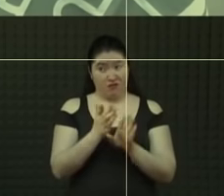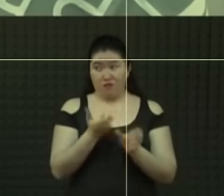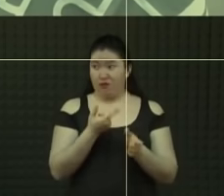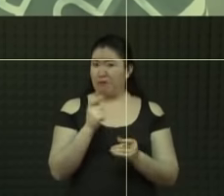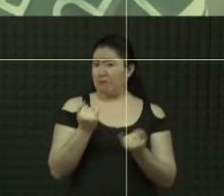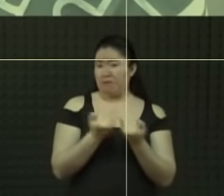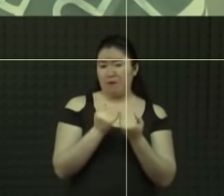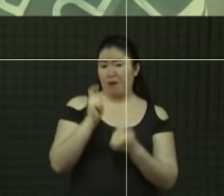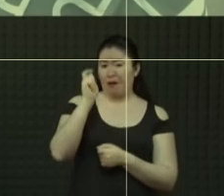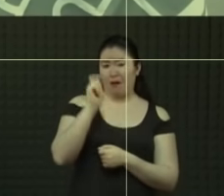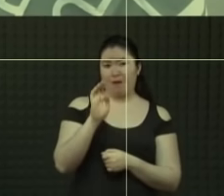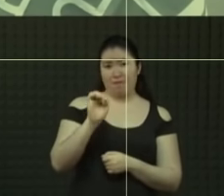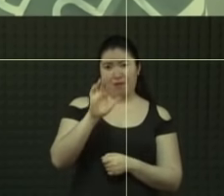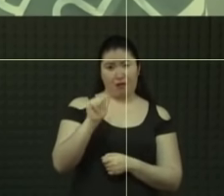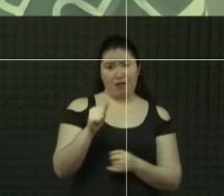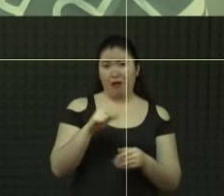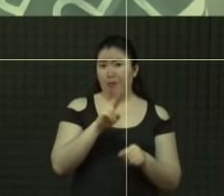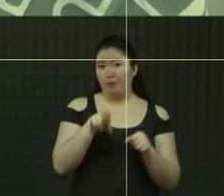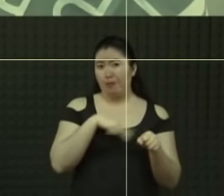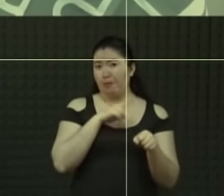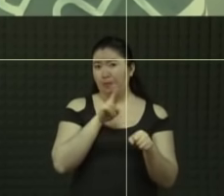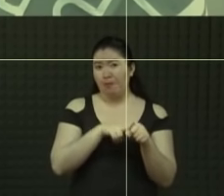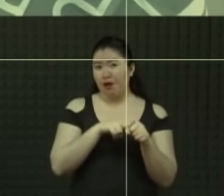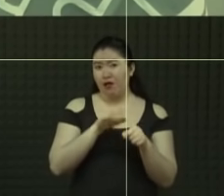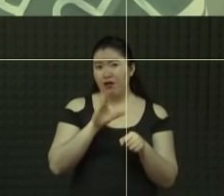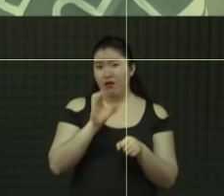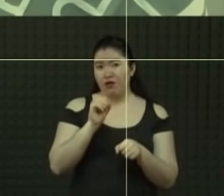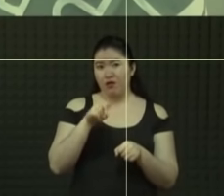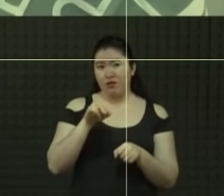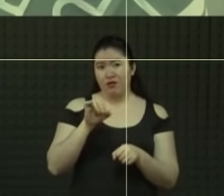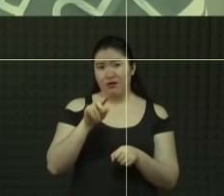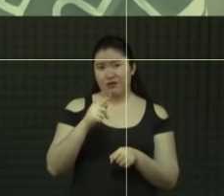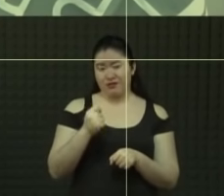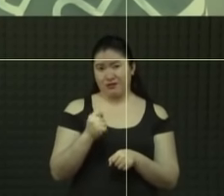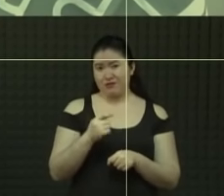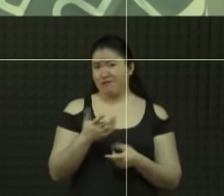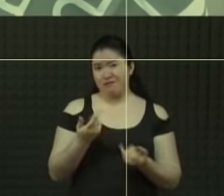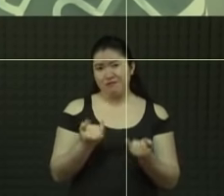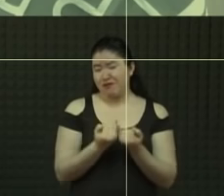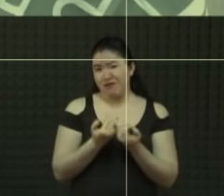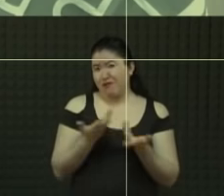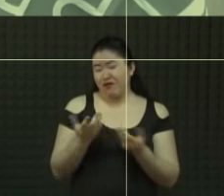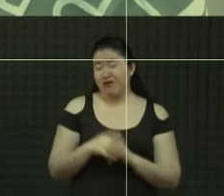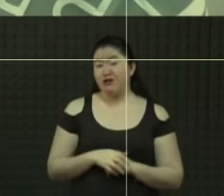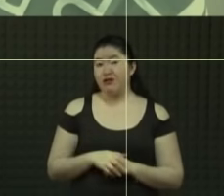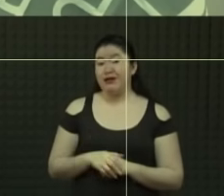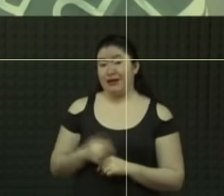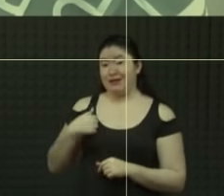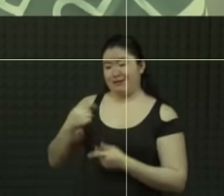reciben la beca normal del CONACYT, como cualquier otra persona que estudia en el extranjero.